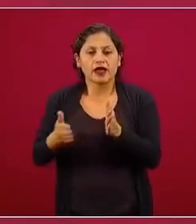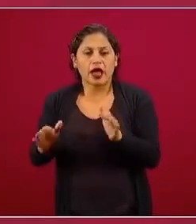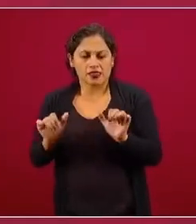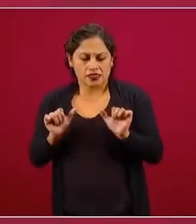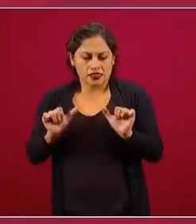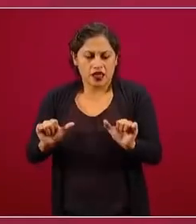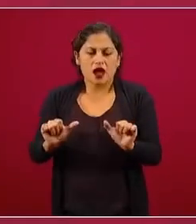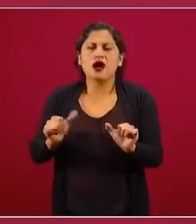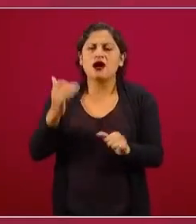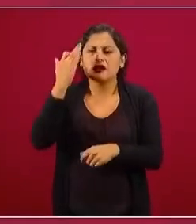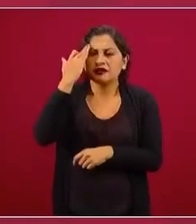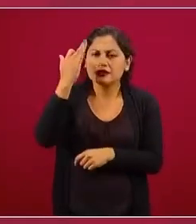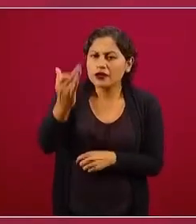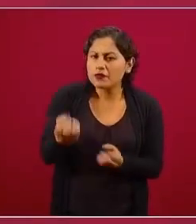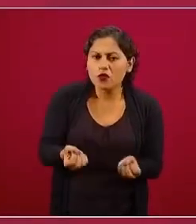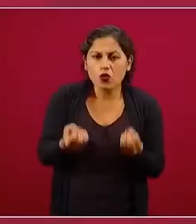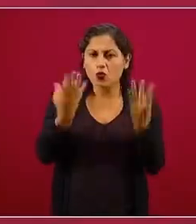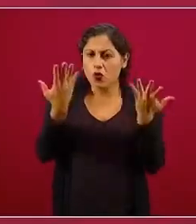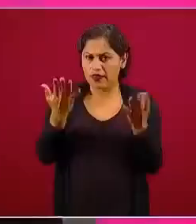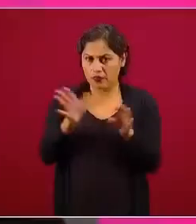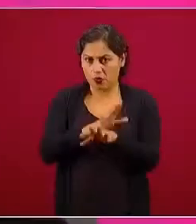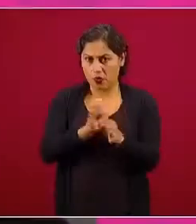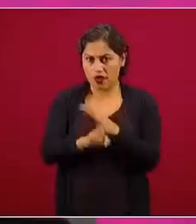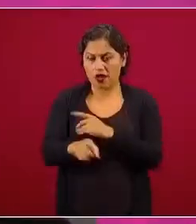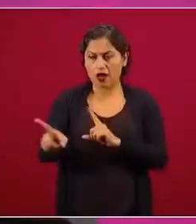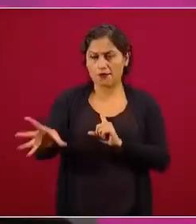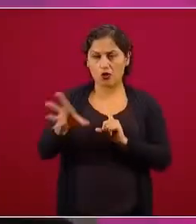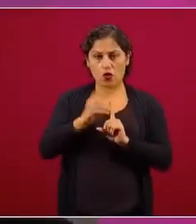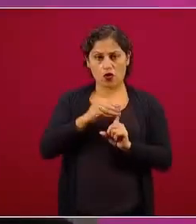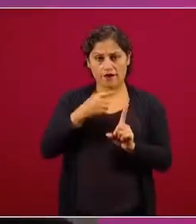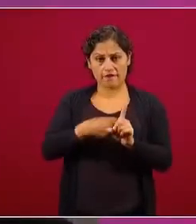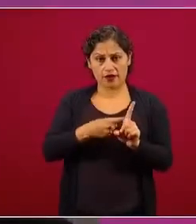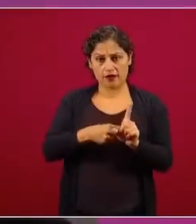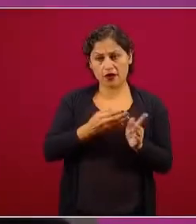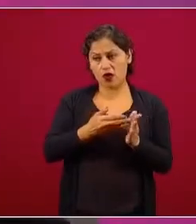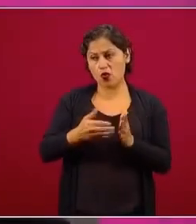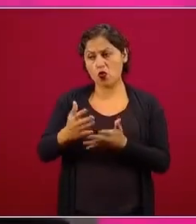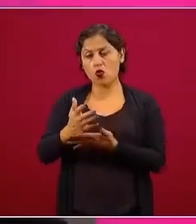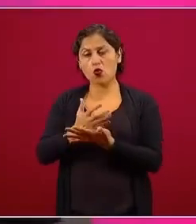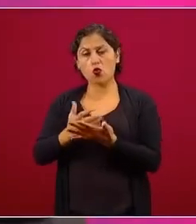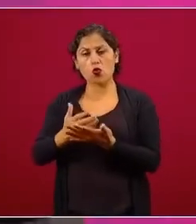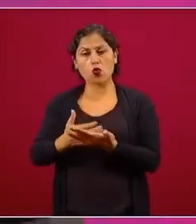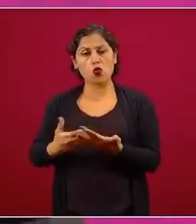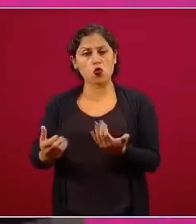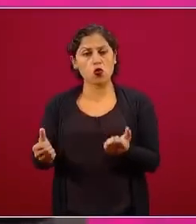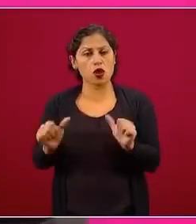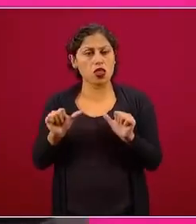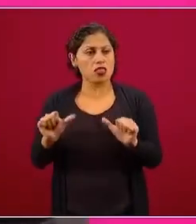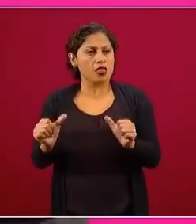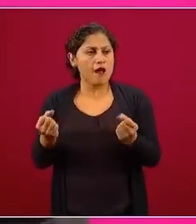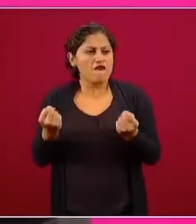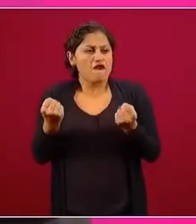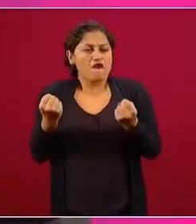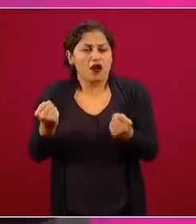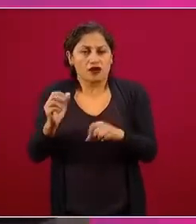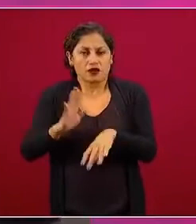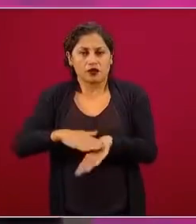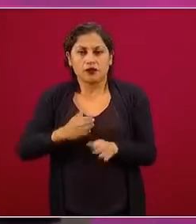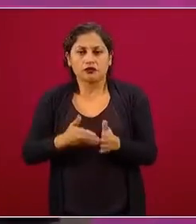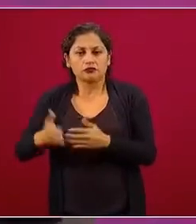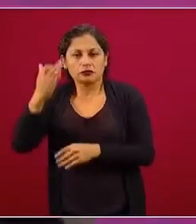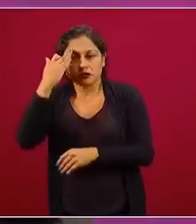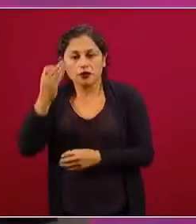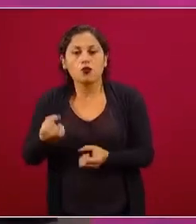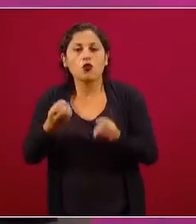persona que enferma de COVID y que por lo tanto la puede proteger para una segunda infección, que es algo